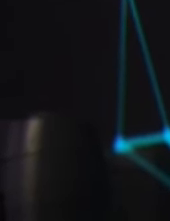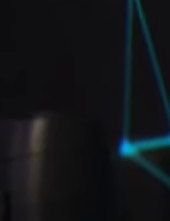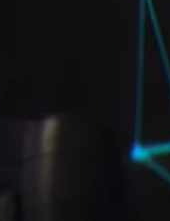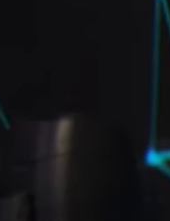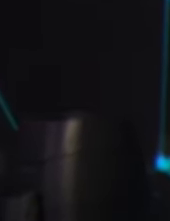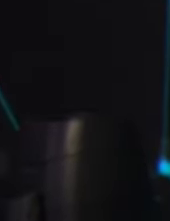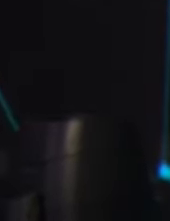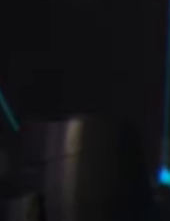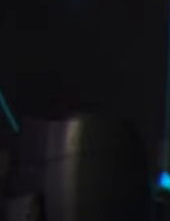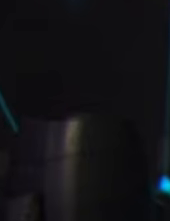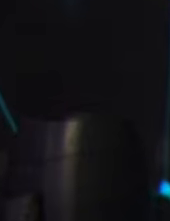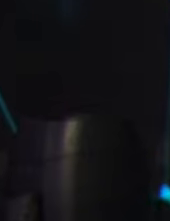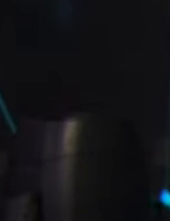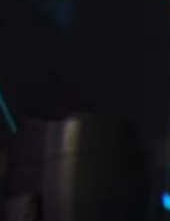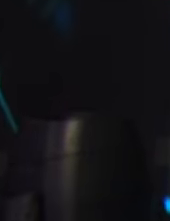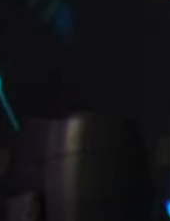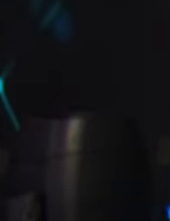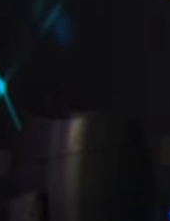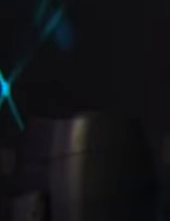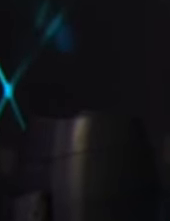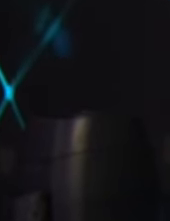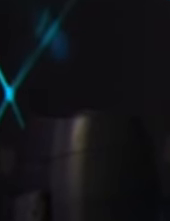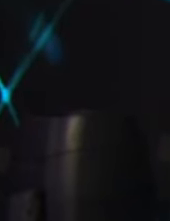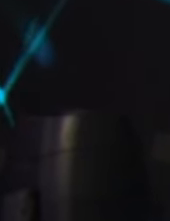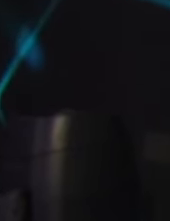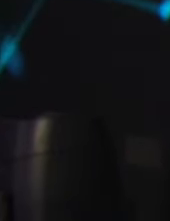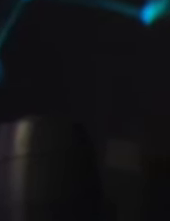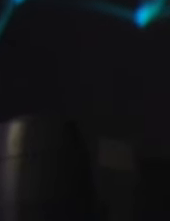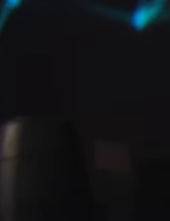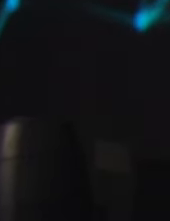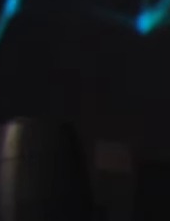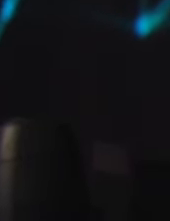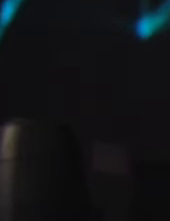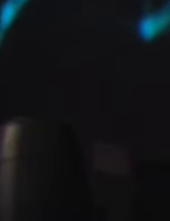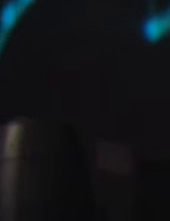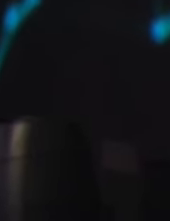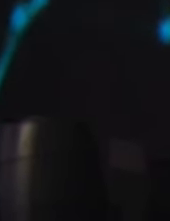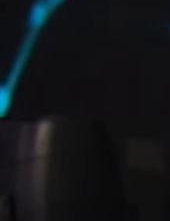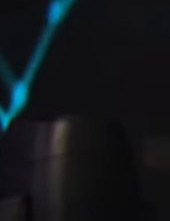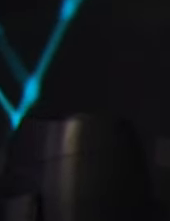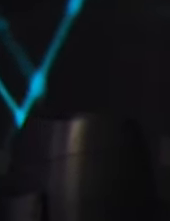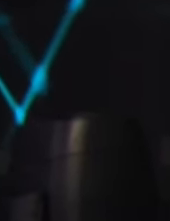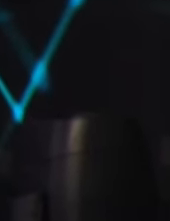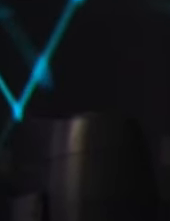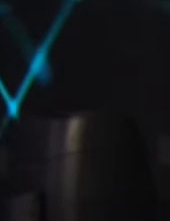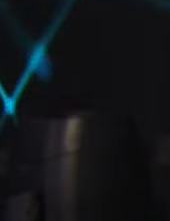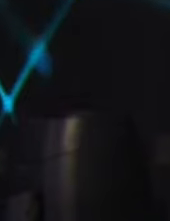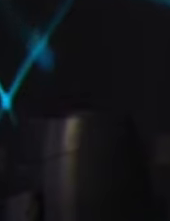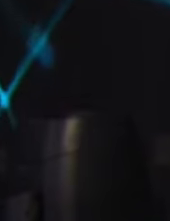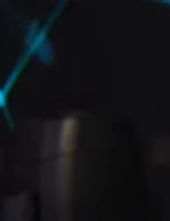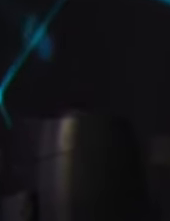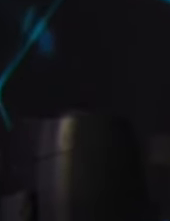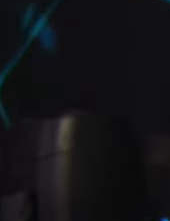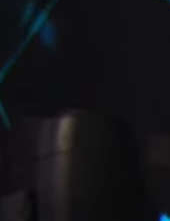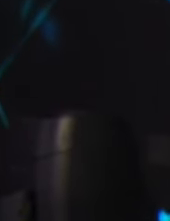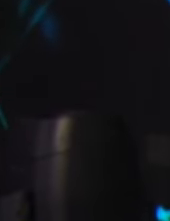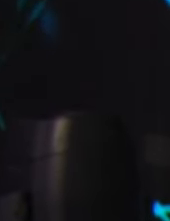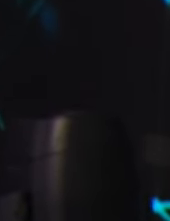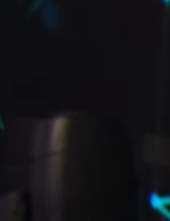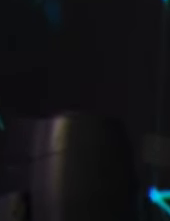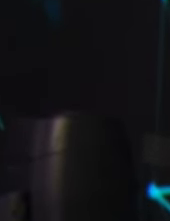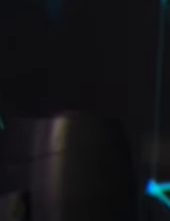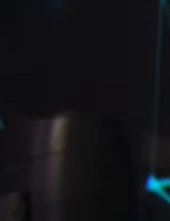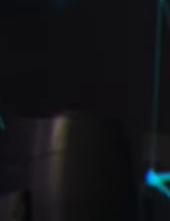Inteligencia artificial no debe ser entendido como una utopía ni tampoco necesariamente como un apocalipsis aunque muchos lo ven así sino como una